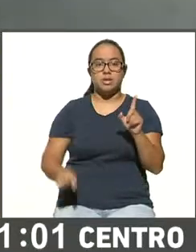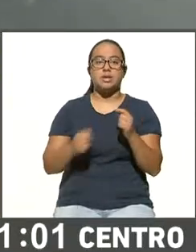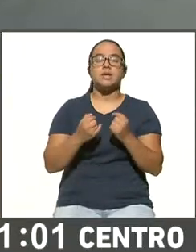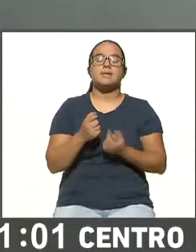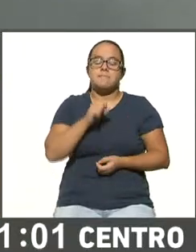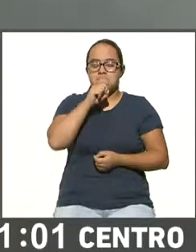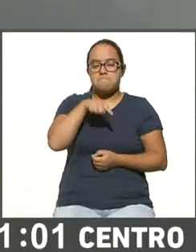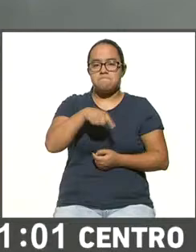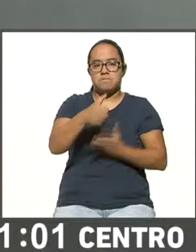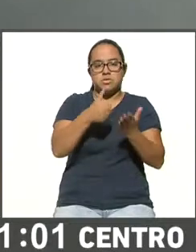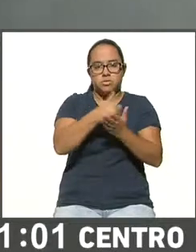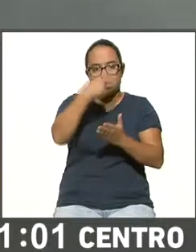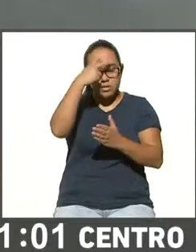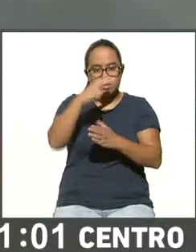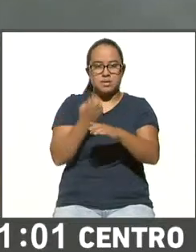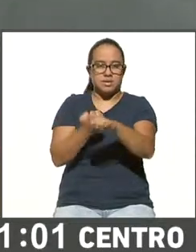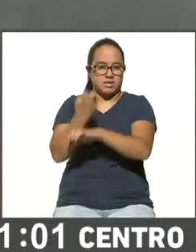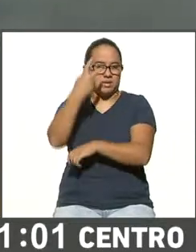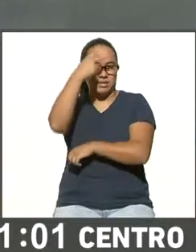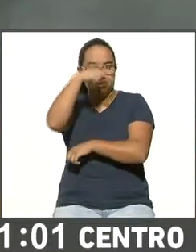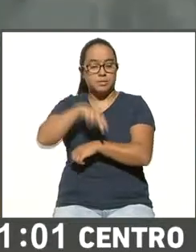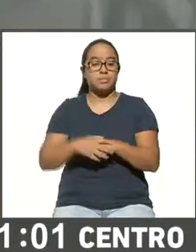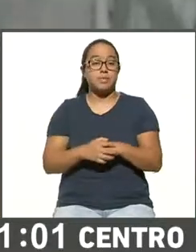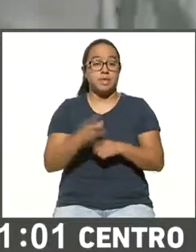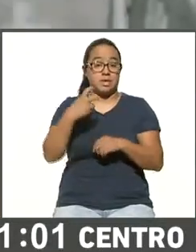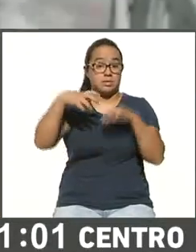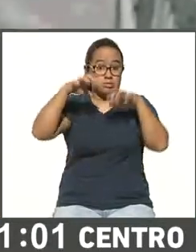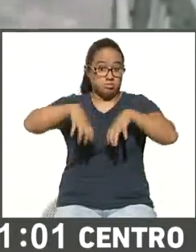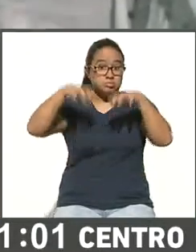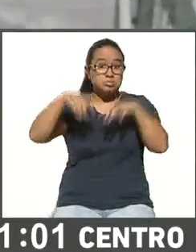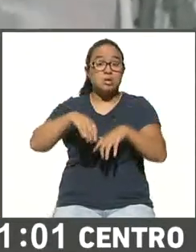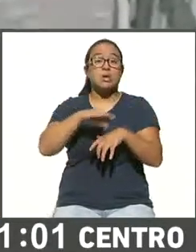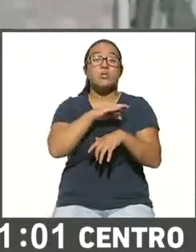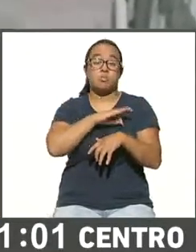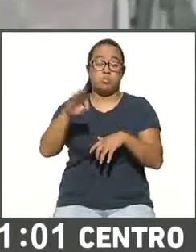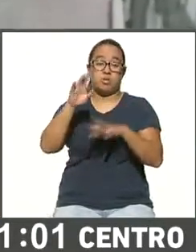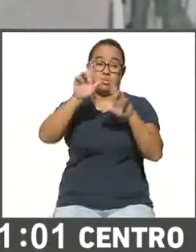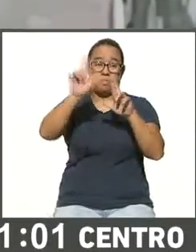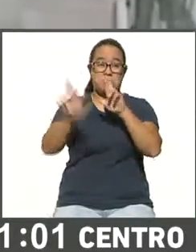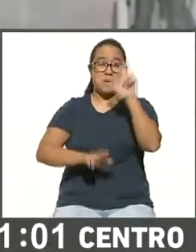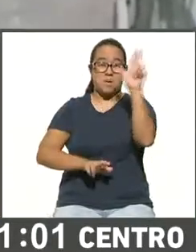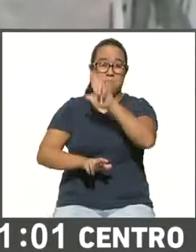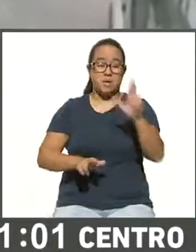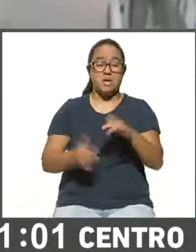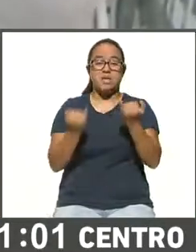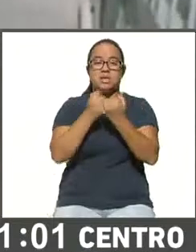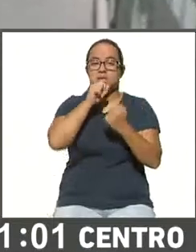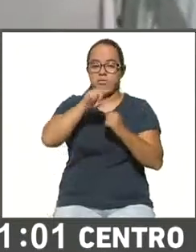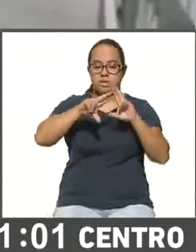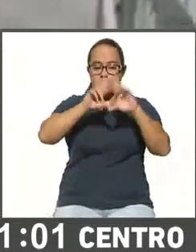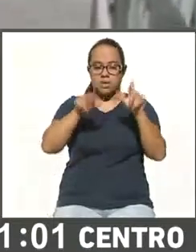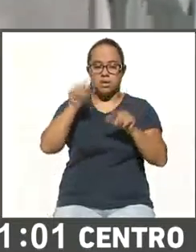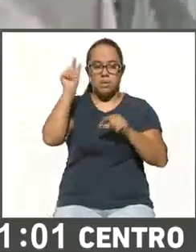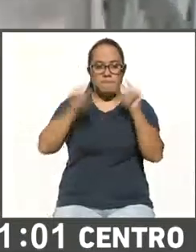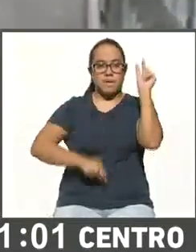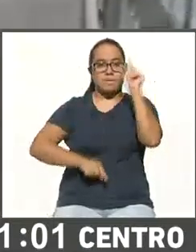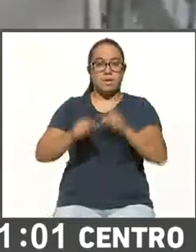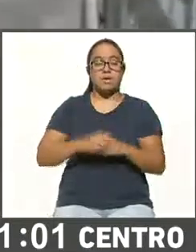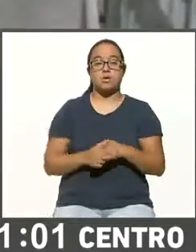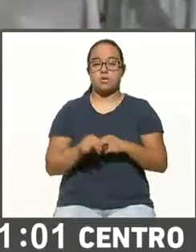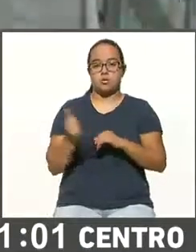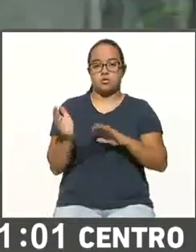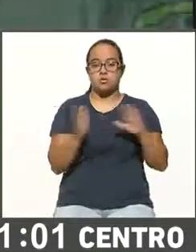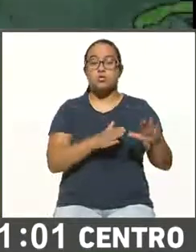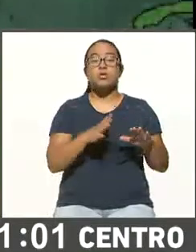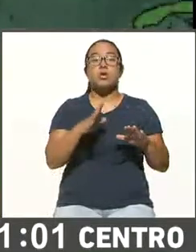incluyendo el Valle de México. Todas estas precipitaciones podrán estar acompañadas de descargas eléctricas y granizadas. Por otro